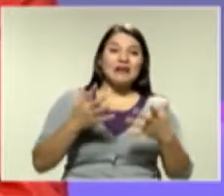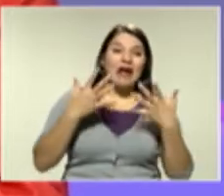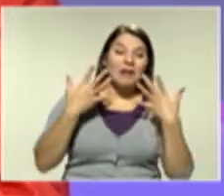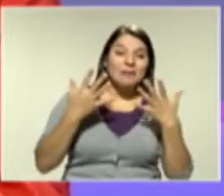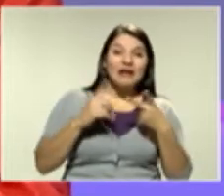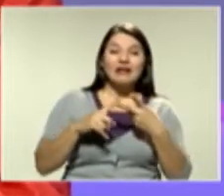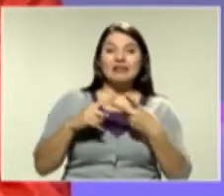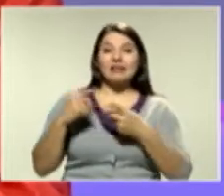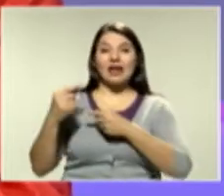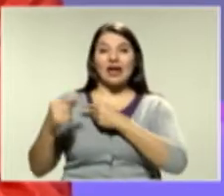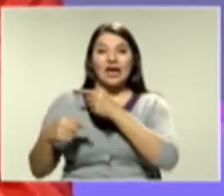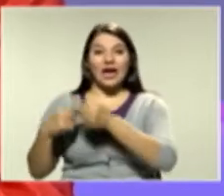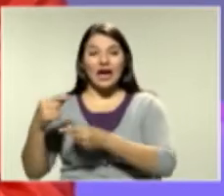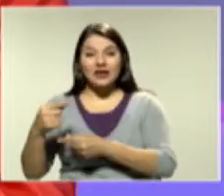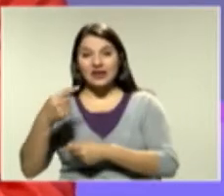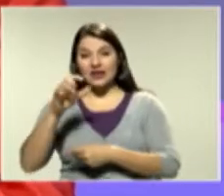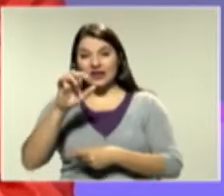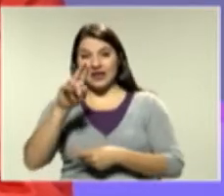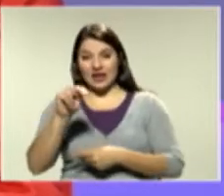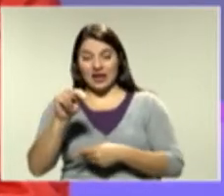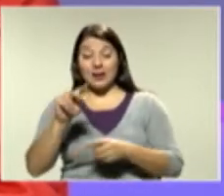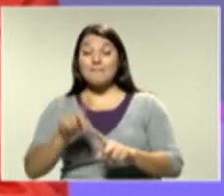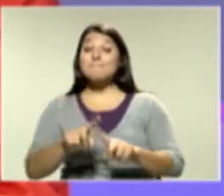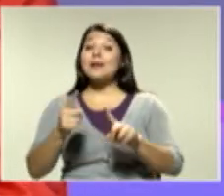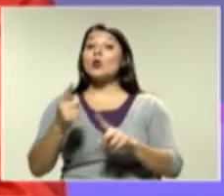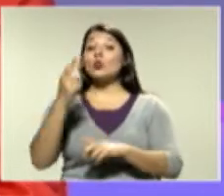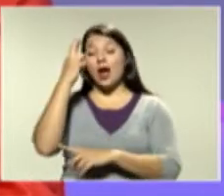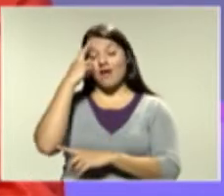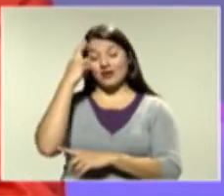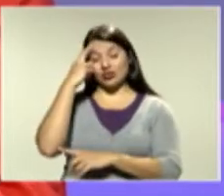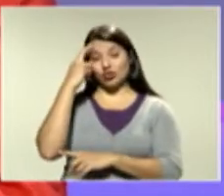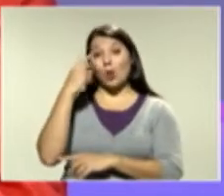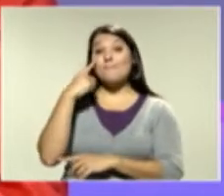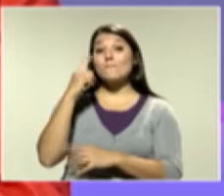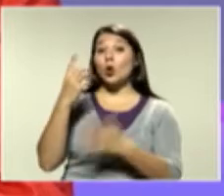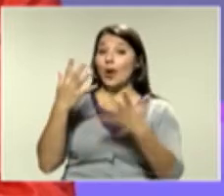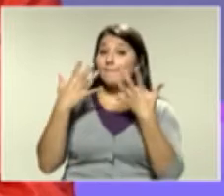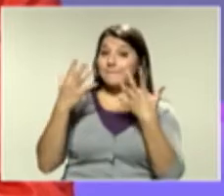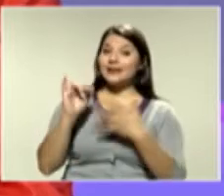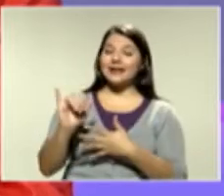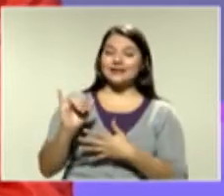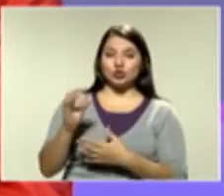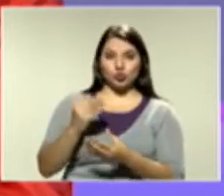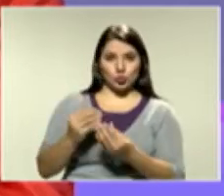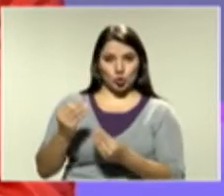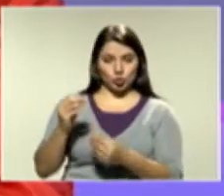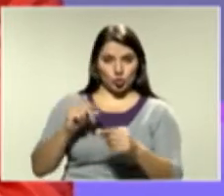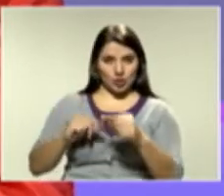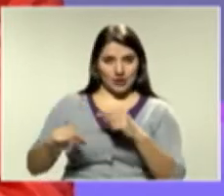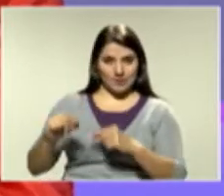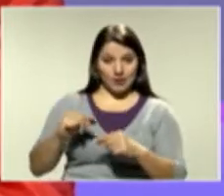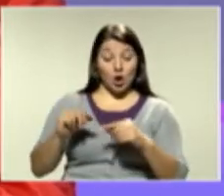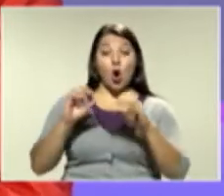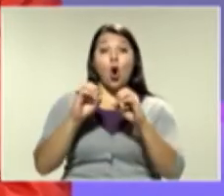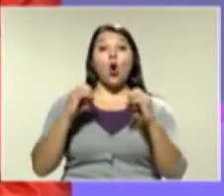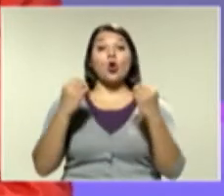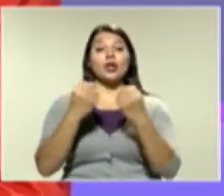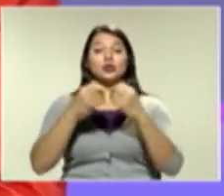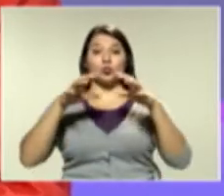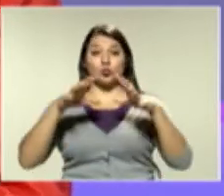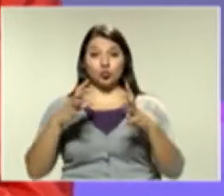genéticos, pero una de las causas ambientales son estas sustancias. La Organización Mundial de la Salud ha estudiado o